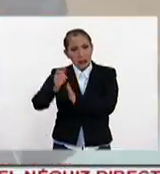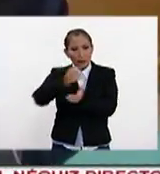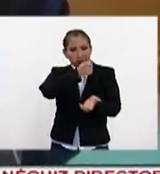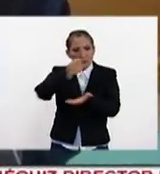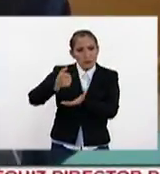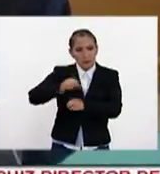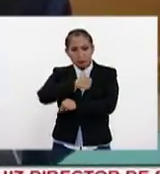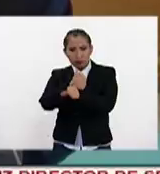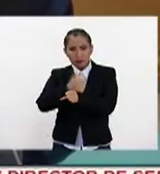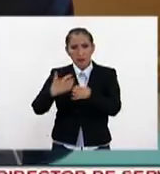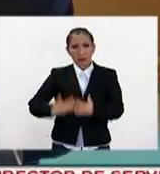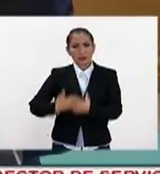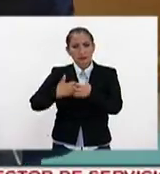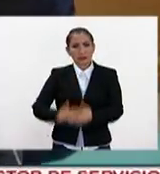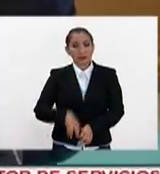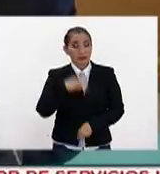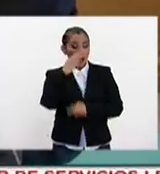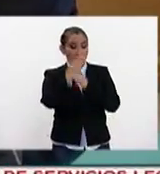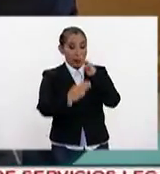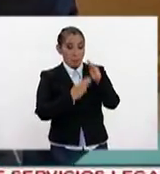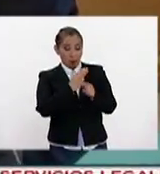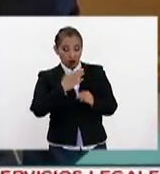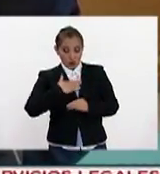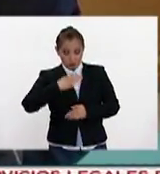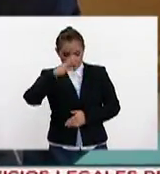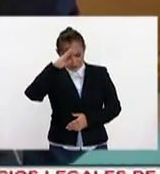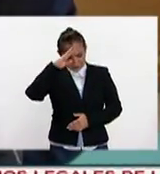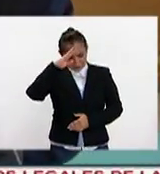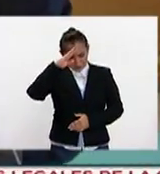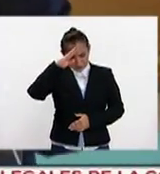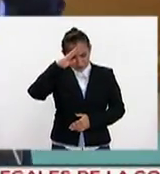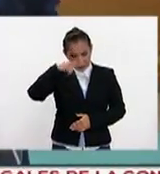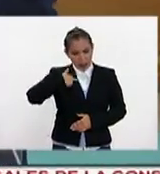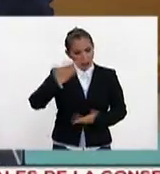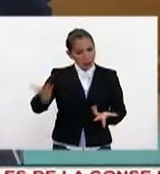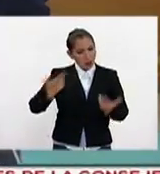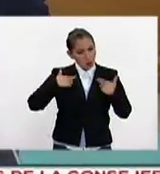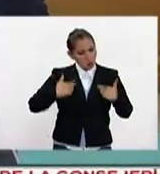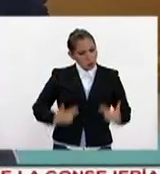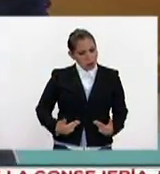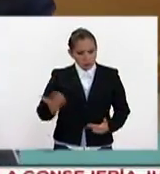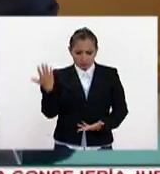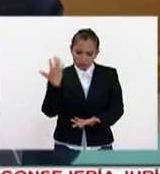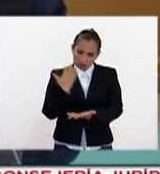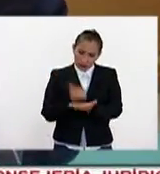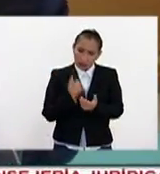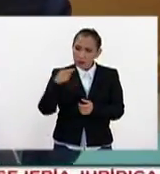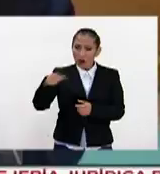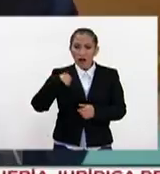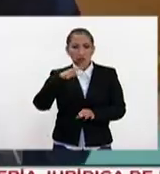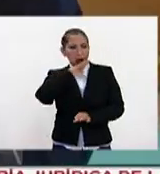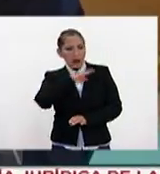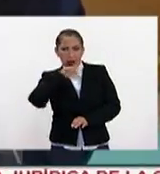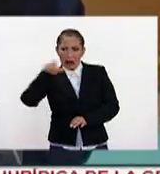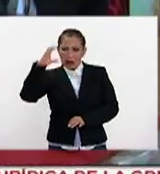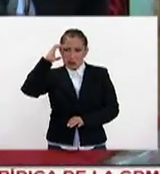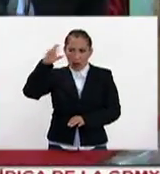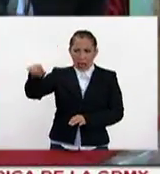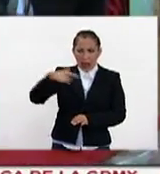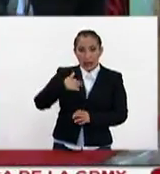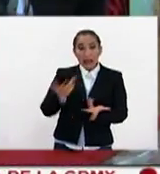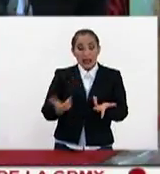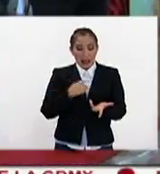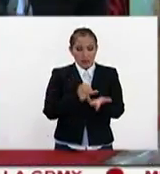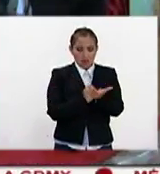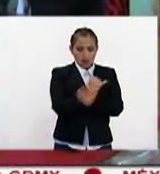inversión. A nivel mundial, hemos pensado que la civilización triunfó sobre la barbarie, que la